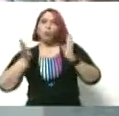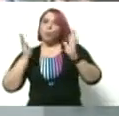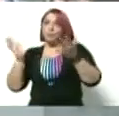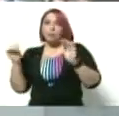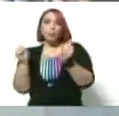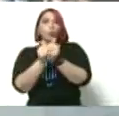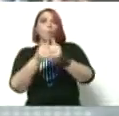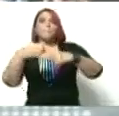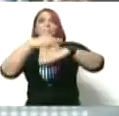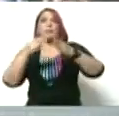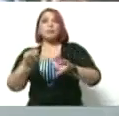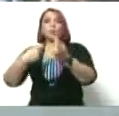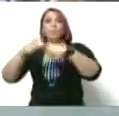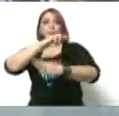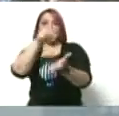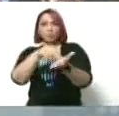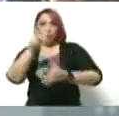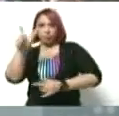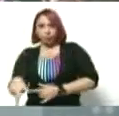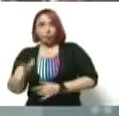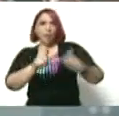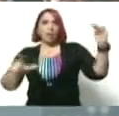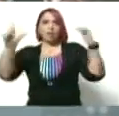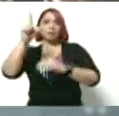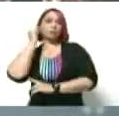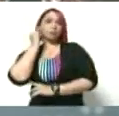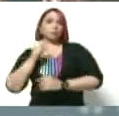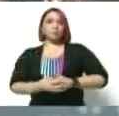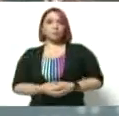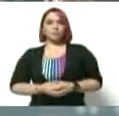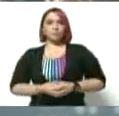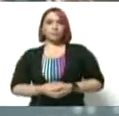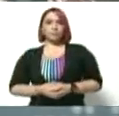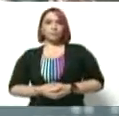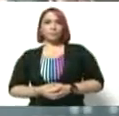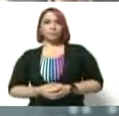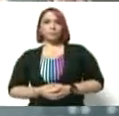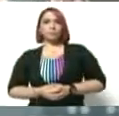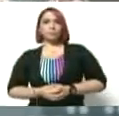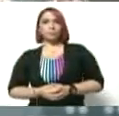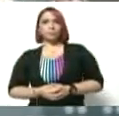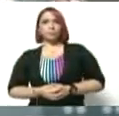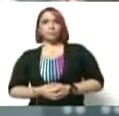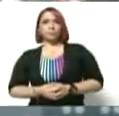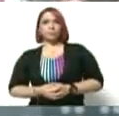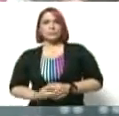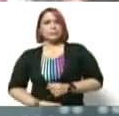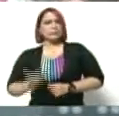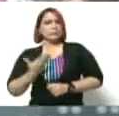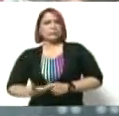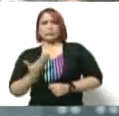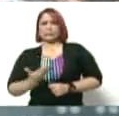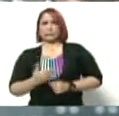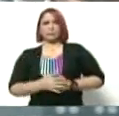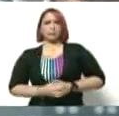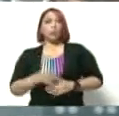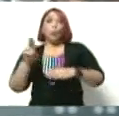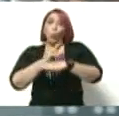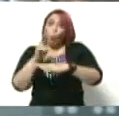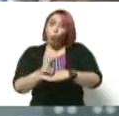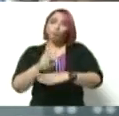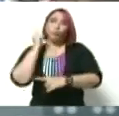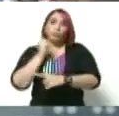de comercio nacional la licenciada de lis álvarez y es esencial el uso del